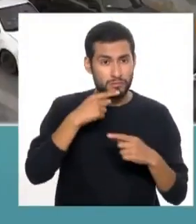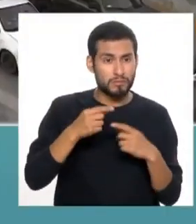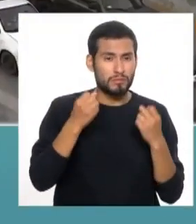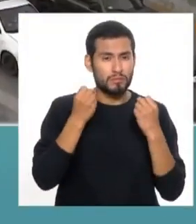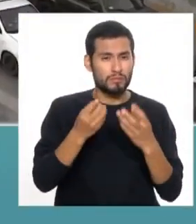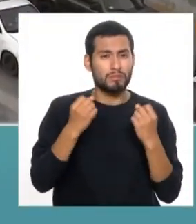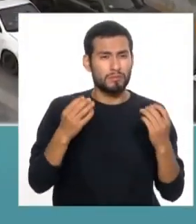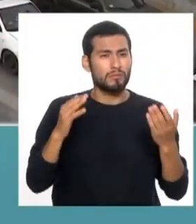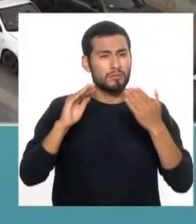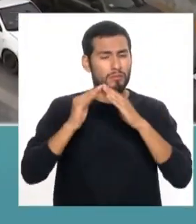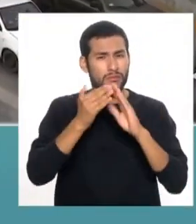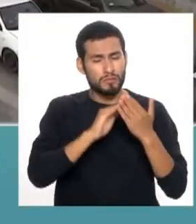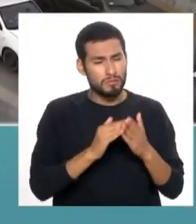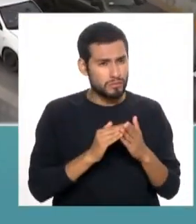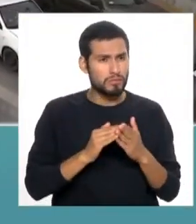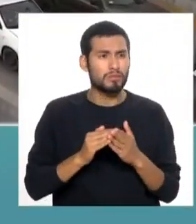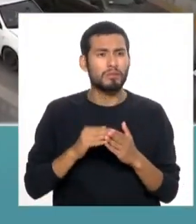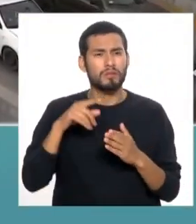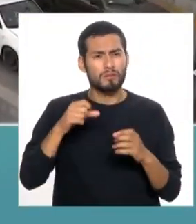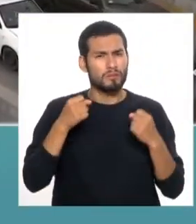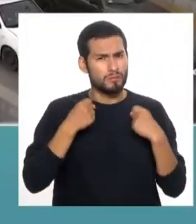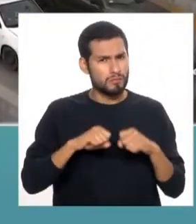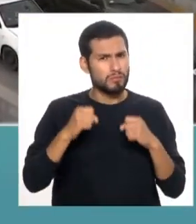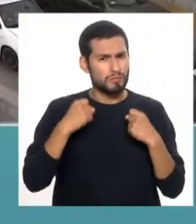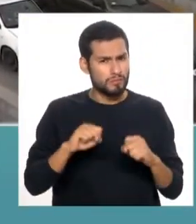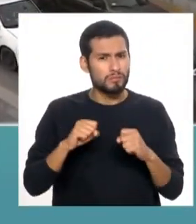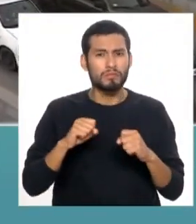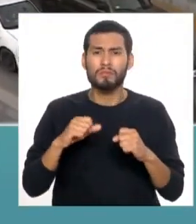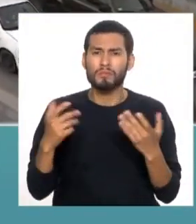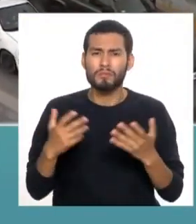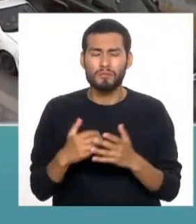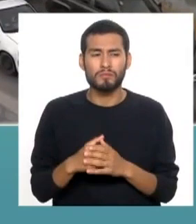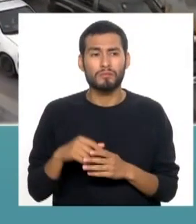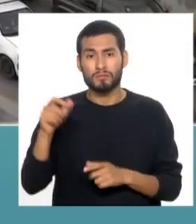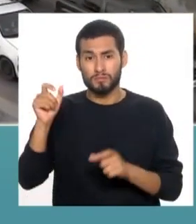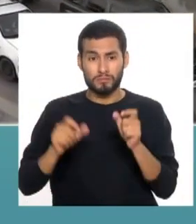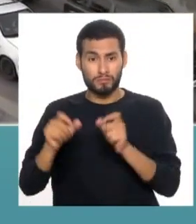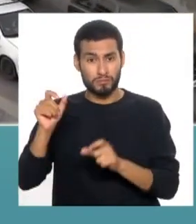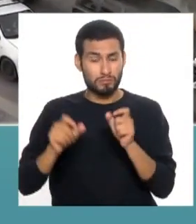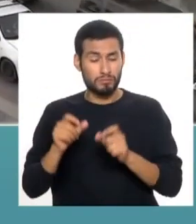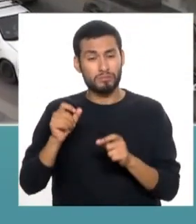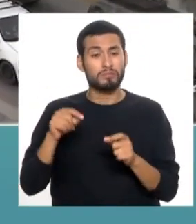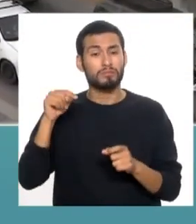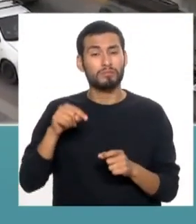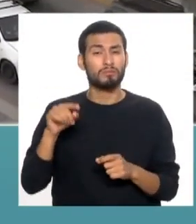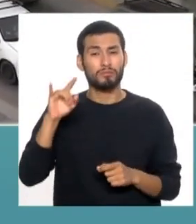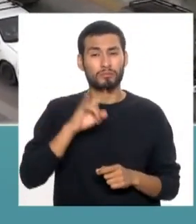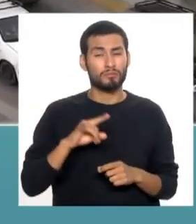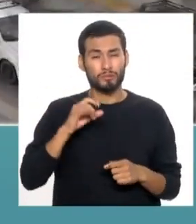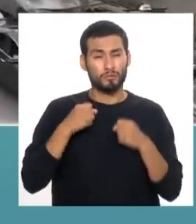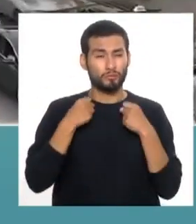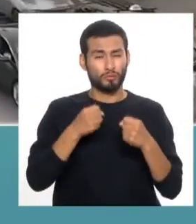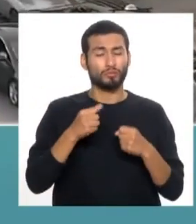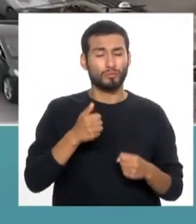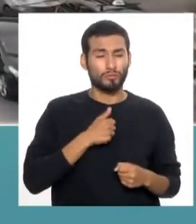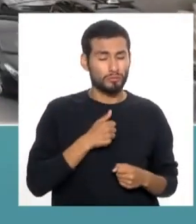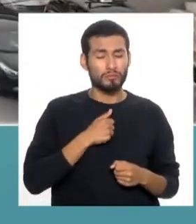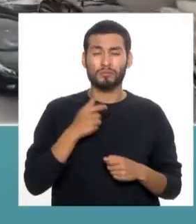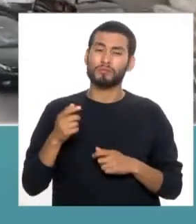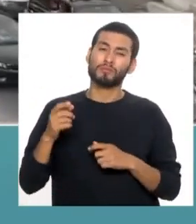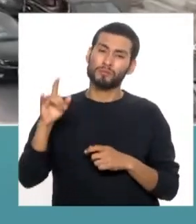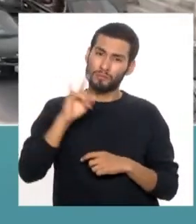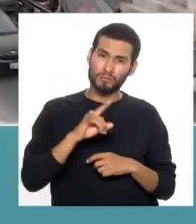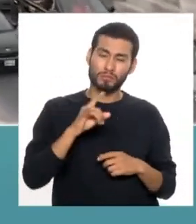muchas de las ciudades están haciendo el esfuerzo de hacer que las personas pasen de usar auto privado a transporte